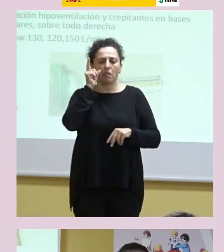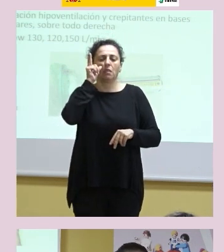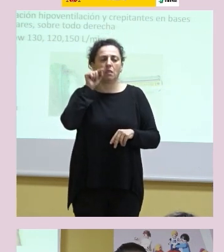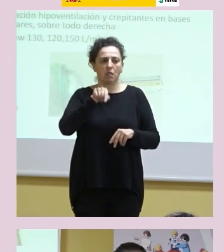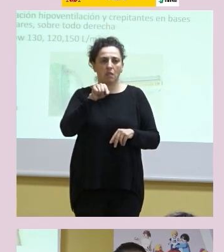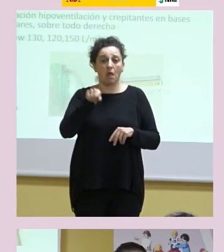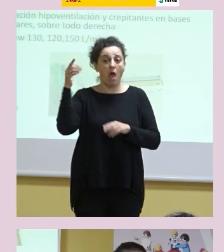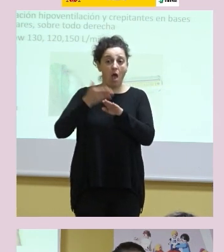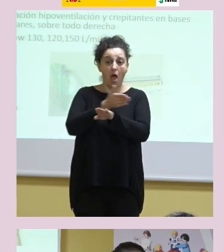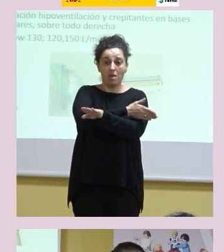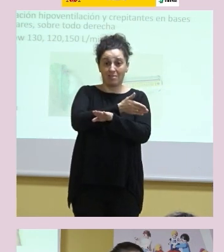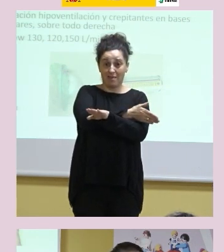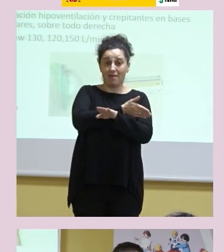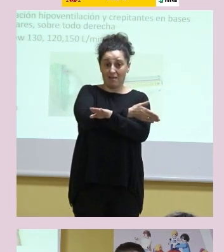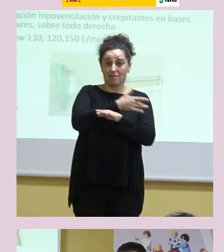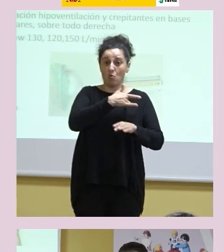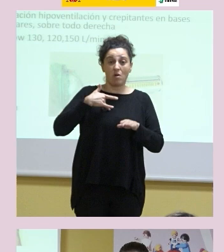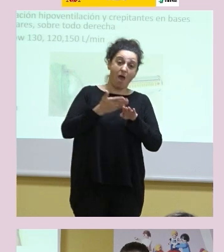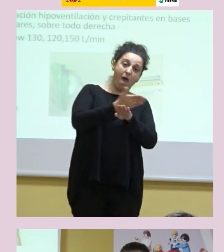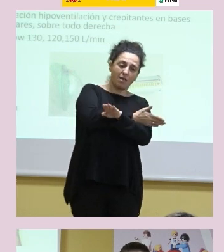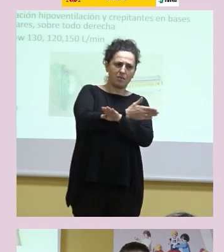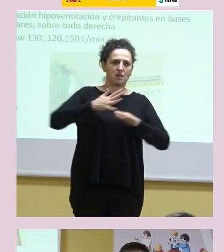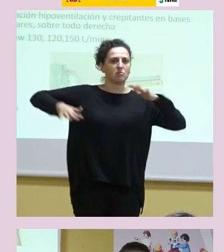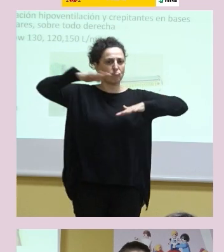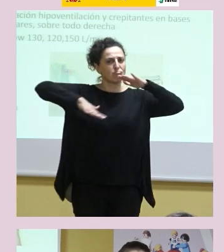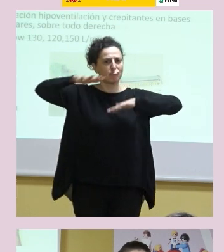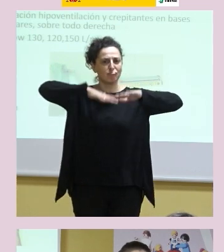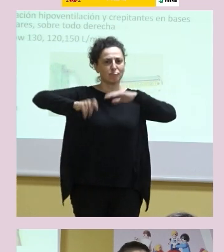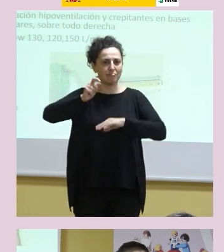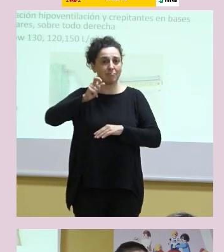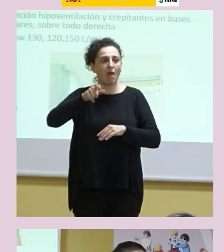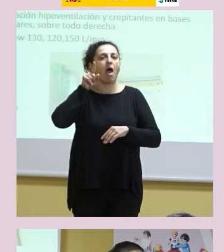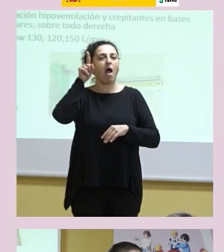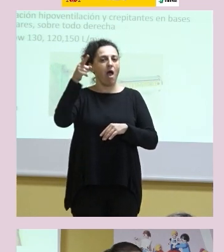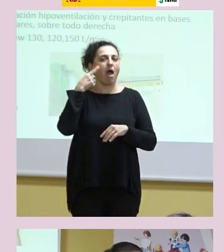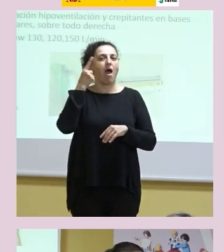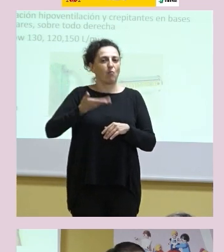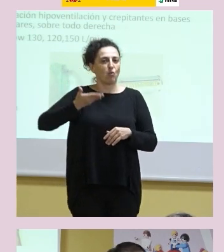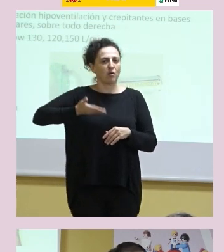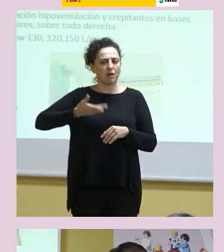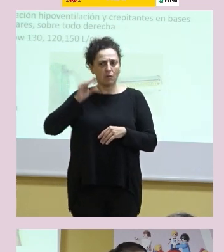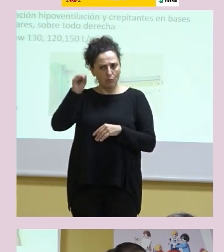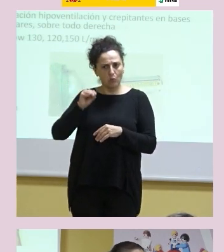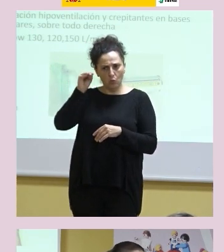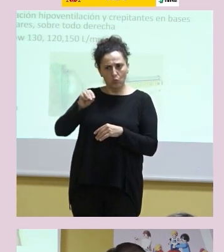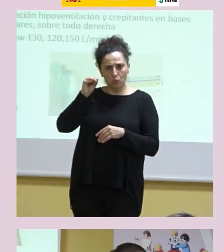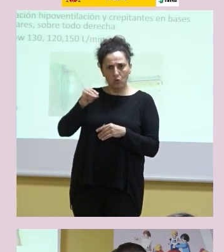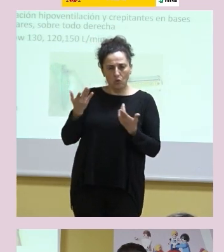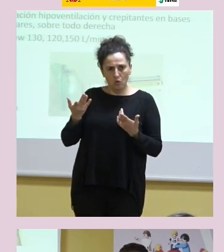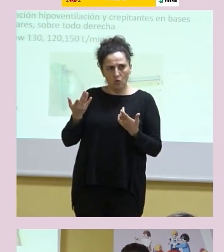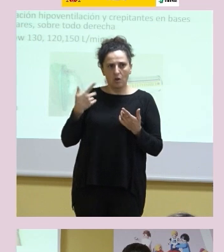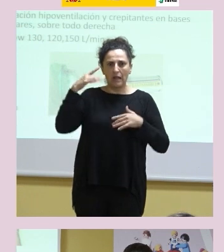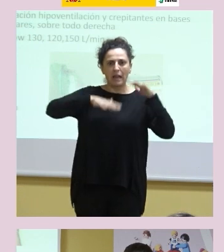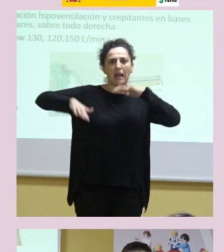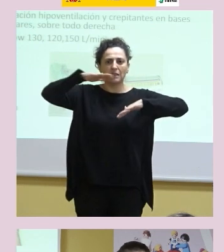realizaba natación antes de esta neumonía, entonces a mí esto me da una pista muy importante. Yo le pregunto, ¿y dentro de natación